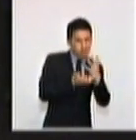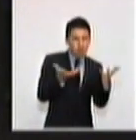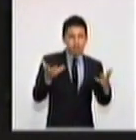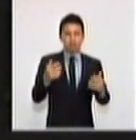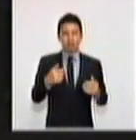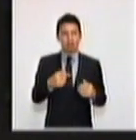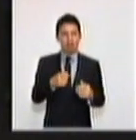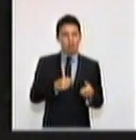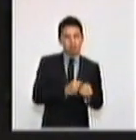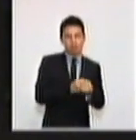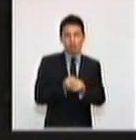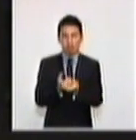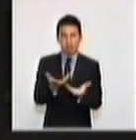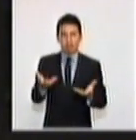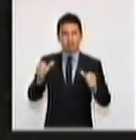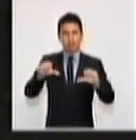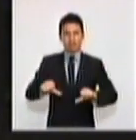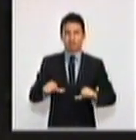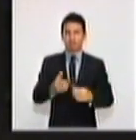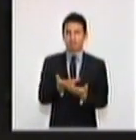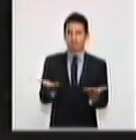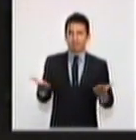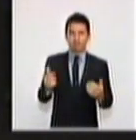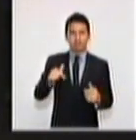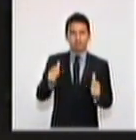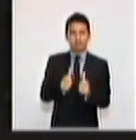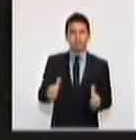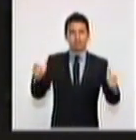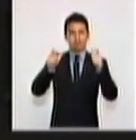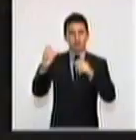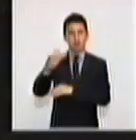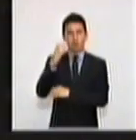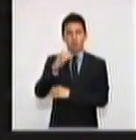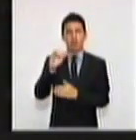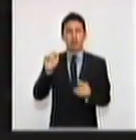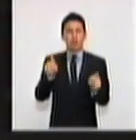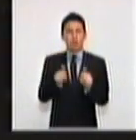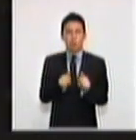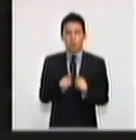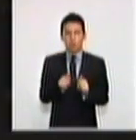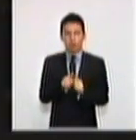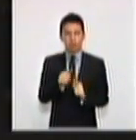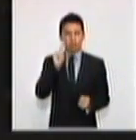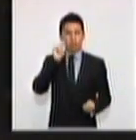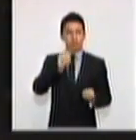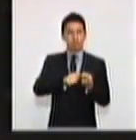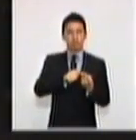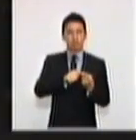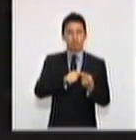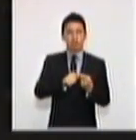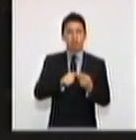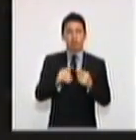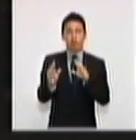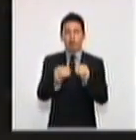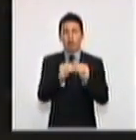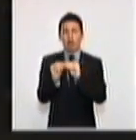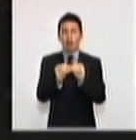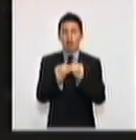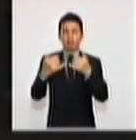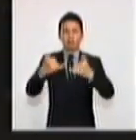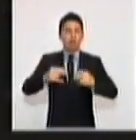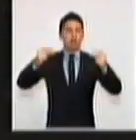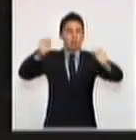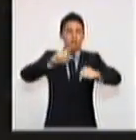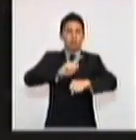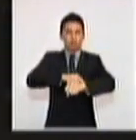de horrores. Que el Congreso de Colombia lo concluya conciliando en cosa de pocas horas me parece